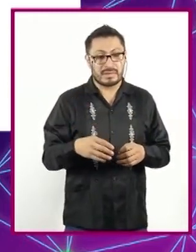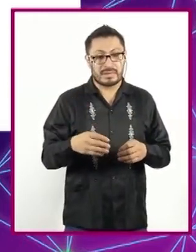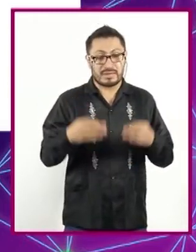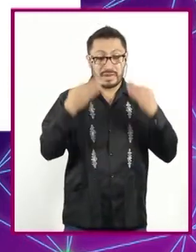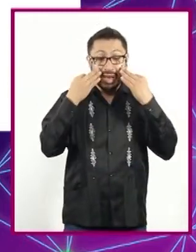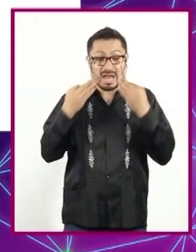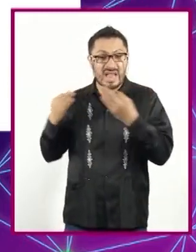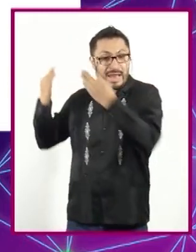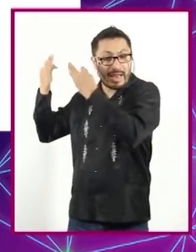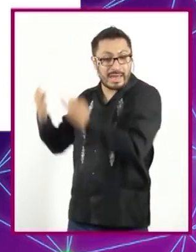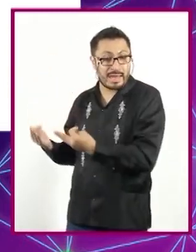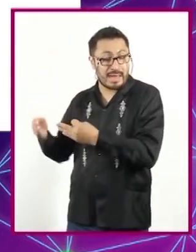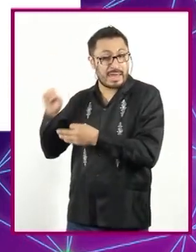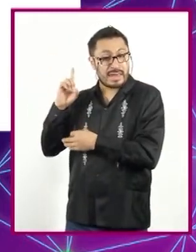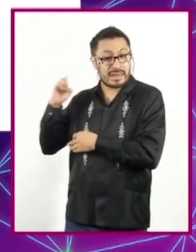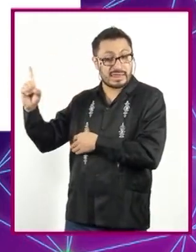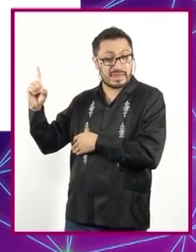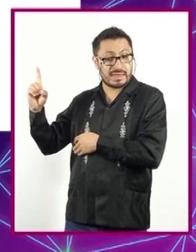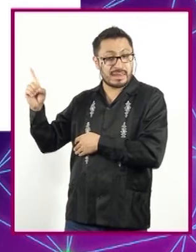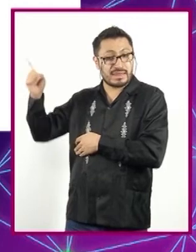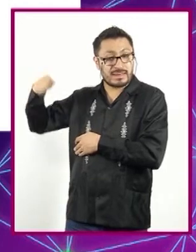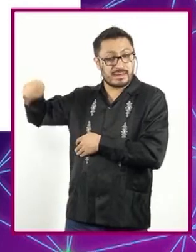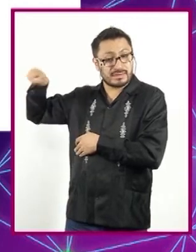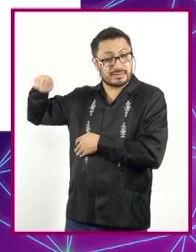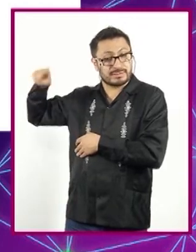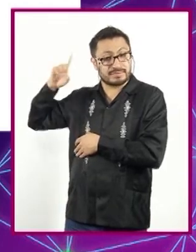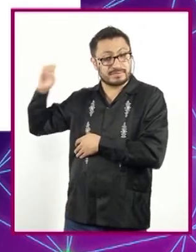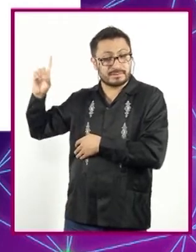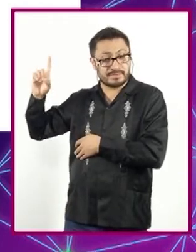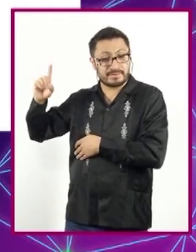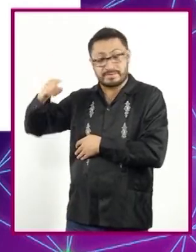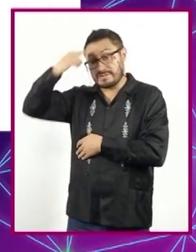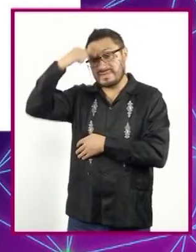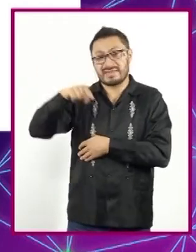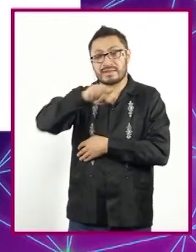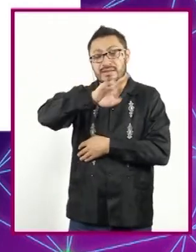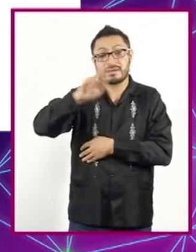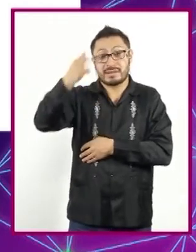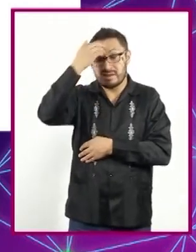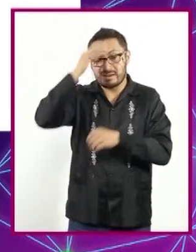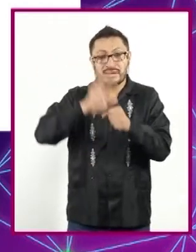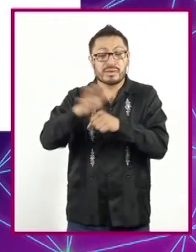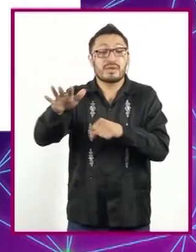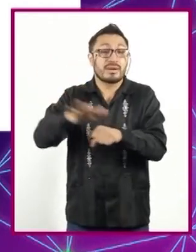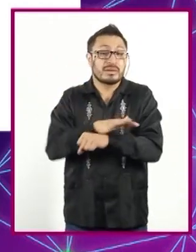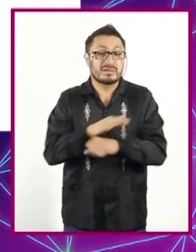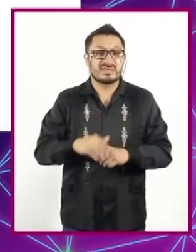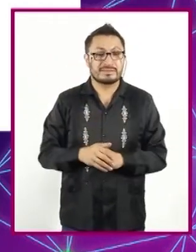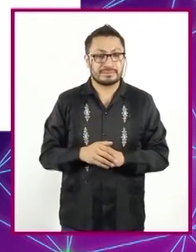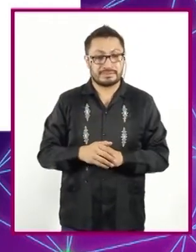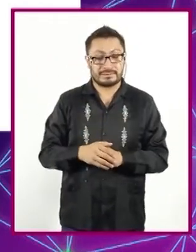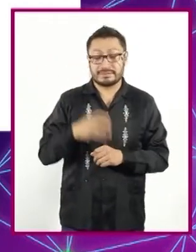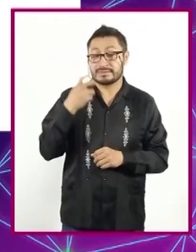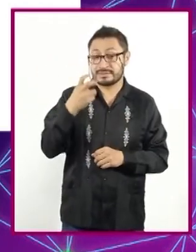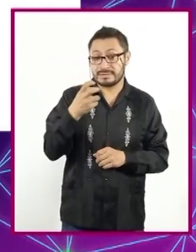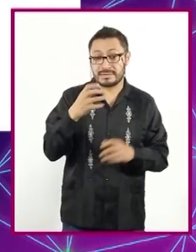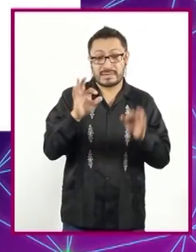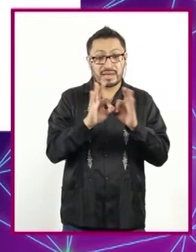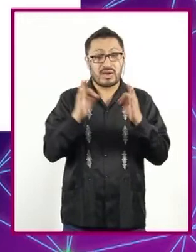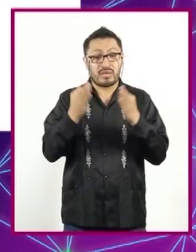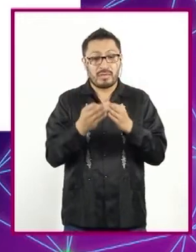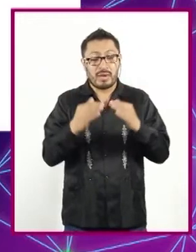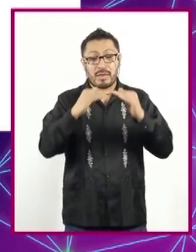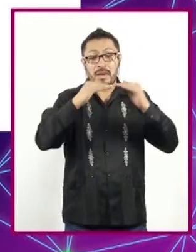la figura del lado derecho de la pantalla para que reconozcan los cambios de esta. Aunque esta figura es